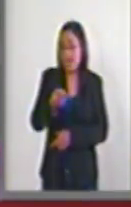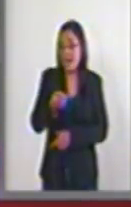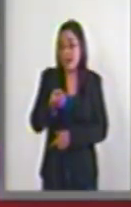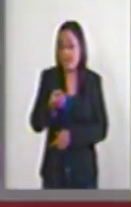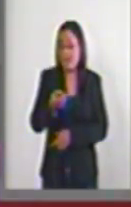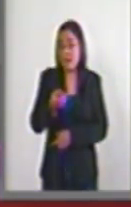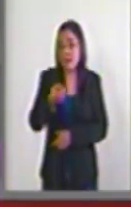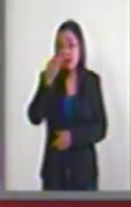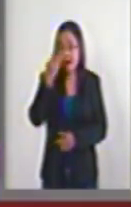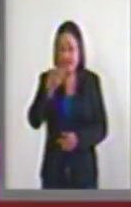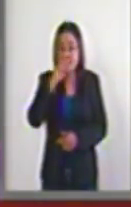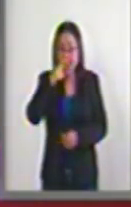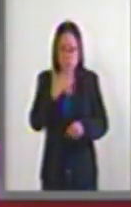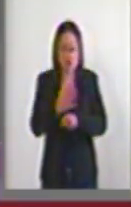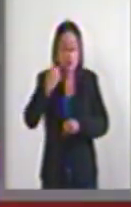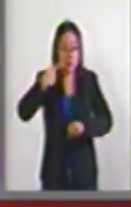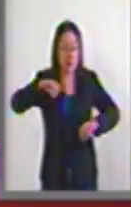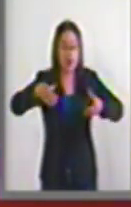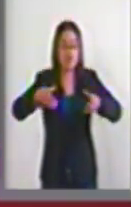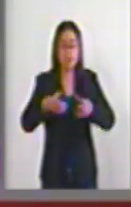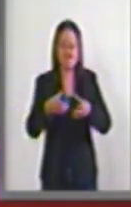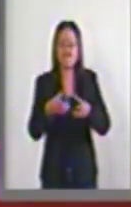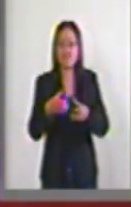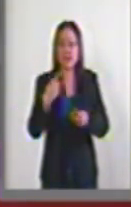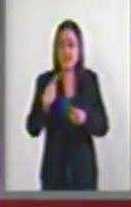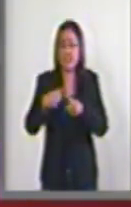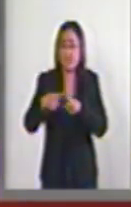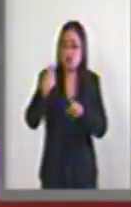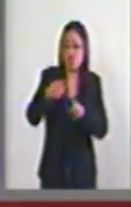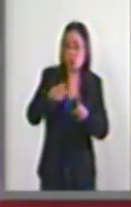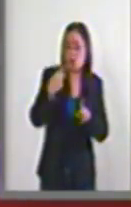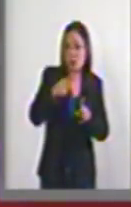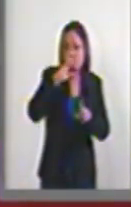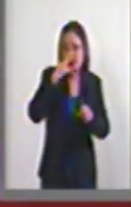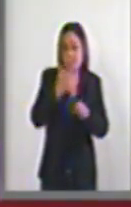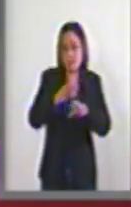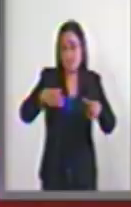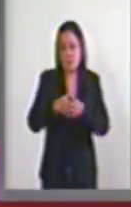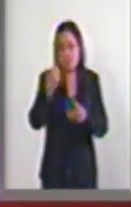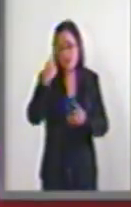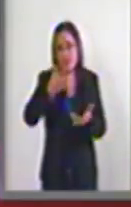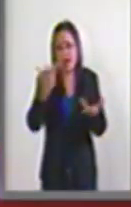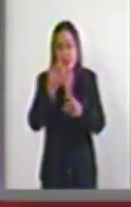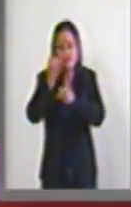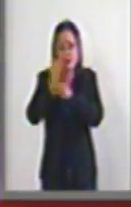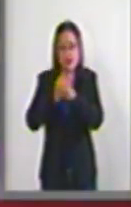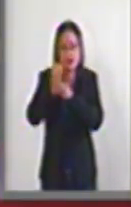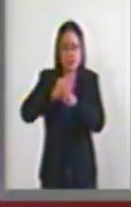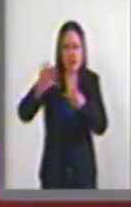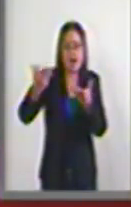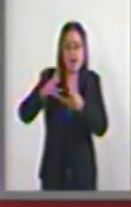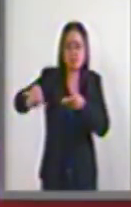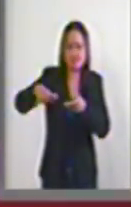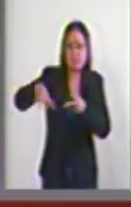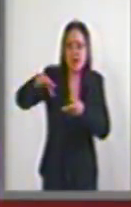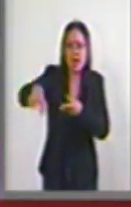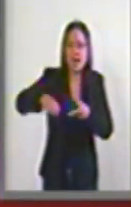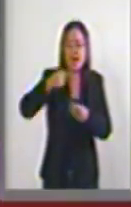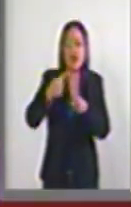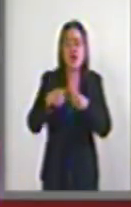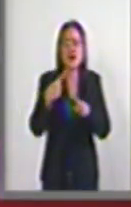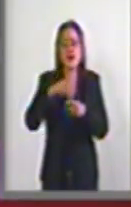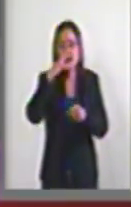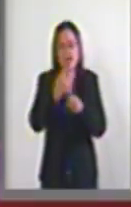es el órgano con autonomía técnica y operativa para investigar y perseguir los hechos que la ley considera